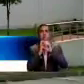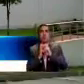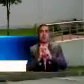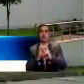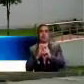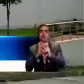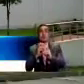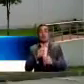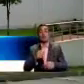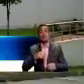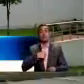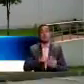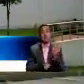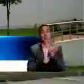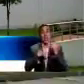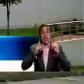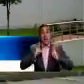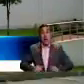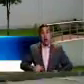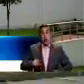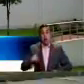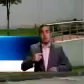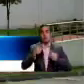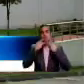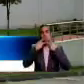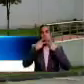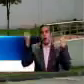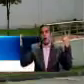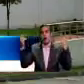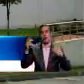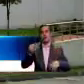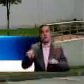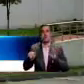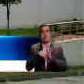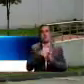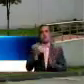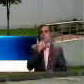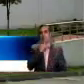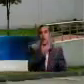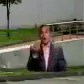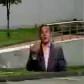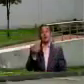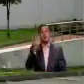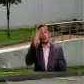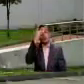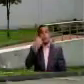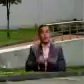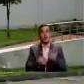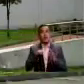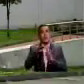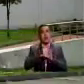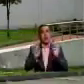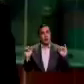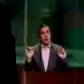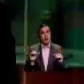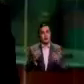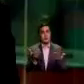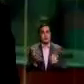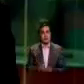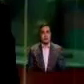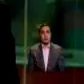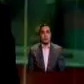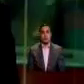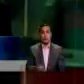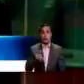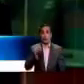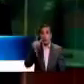Salud, Juan Carlos Ceballos, durante el balance de las medidas adoptadas hace una semana para frenar los contagios de COVID-19. Que yo no